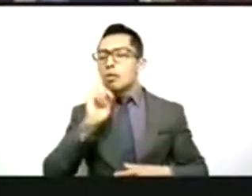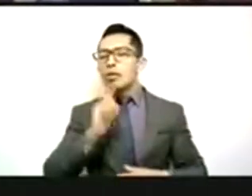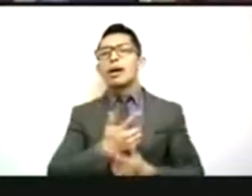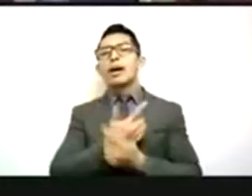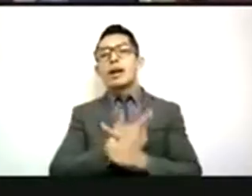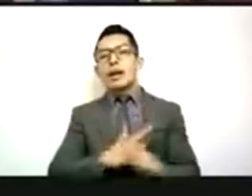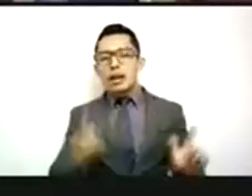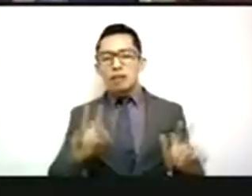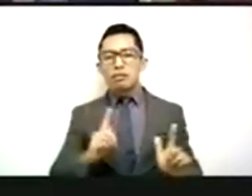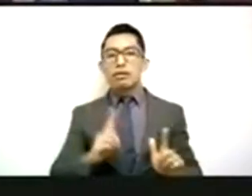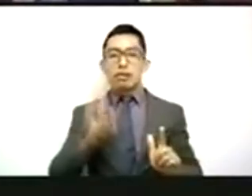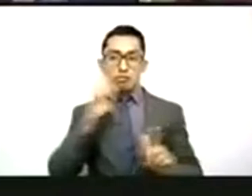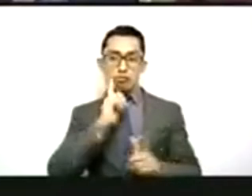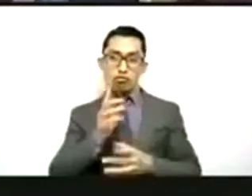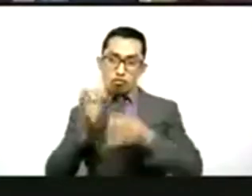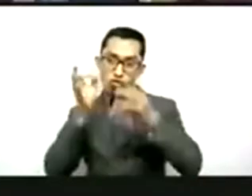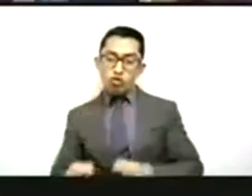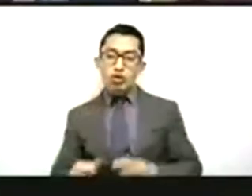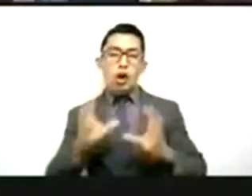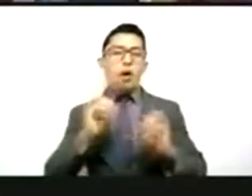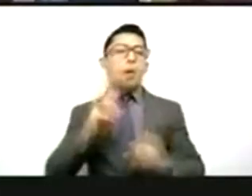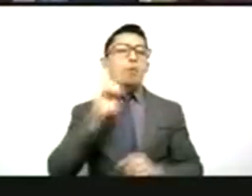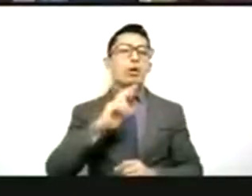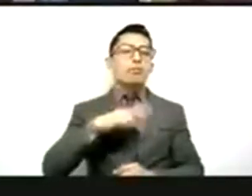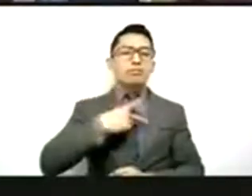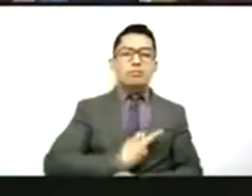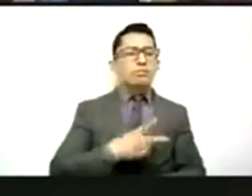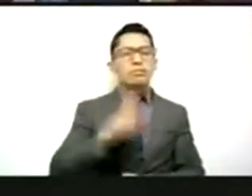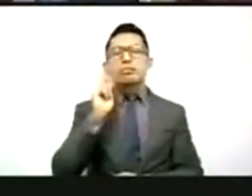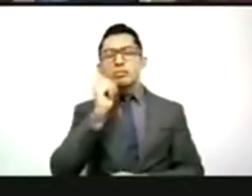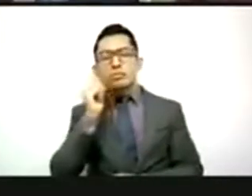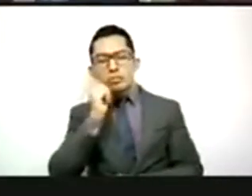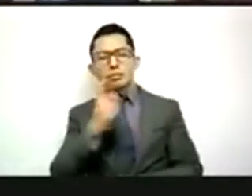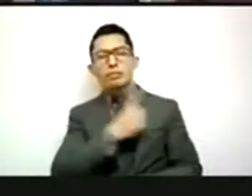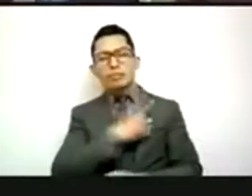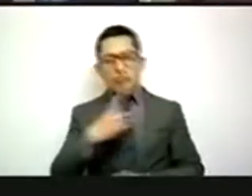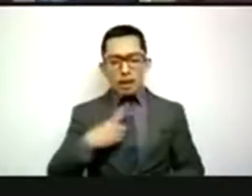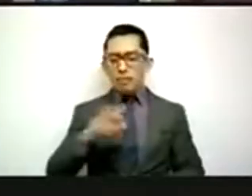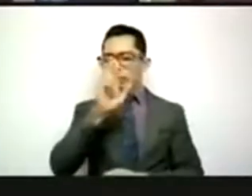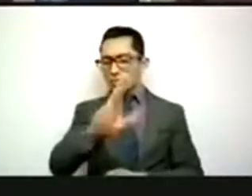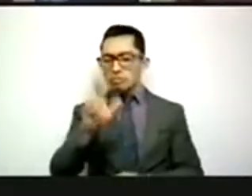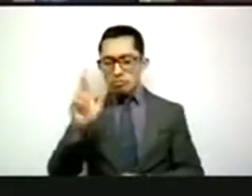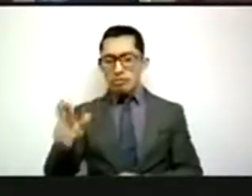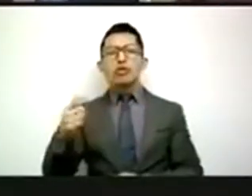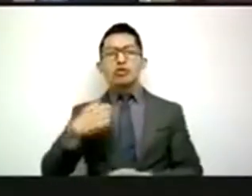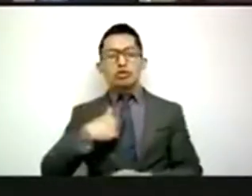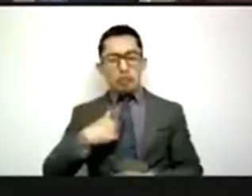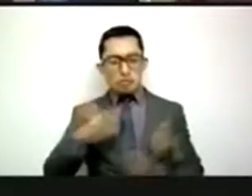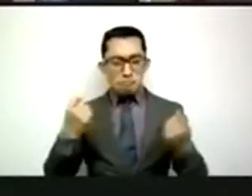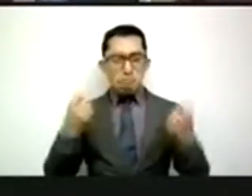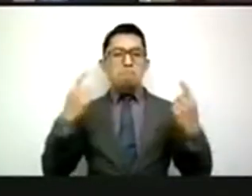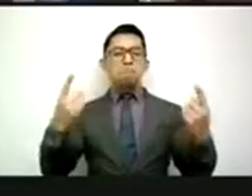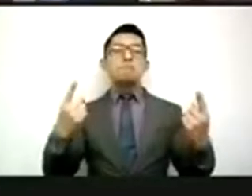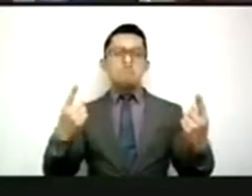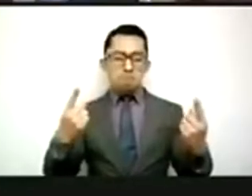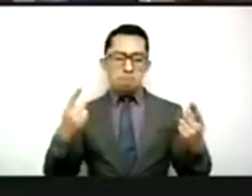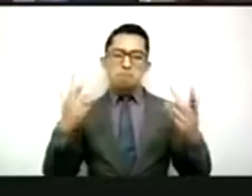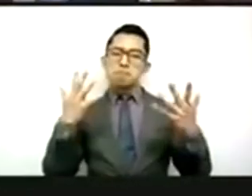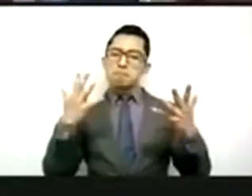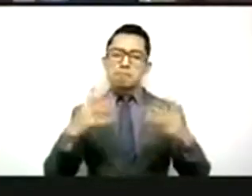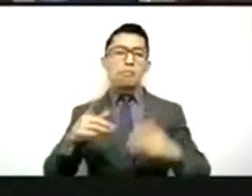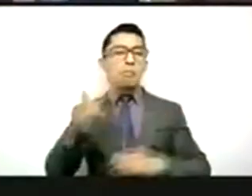que tenga. Así es que yo les celebro, les aplaudo, mujeres que